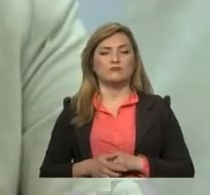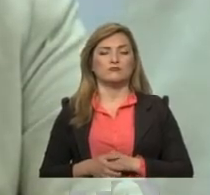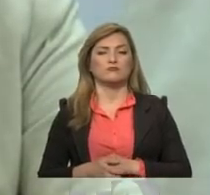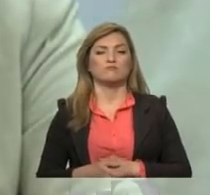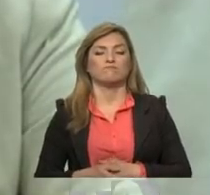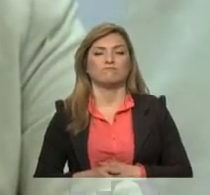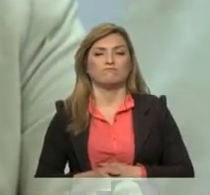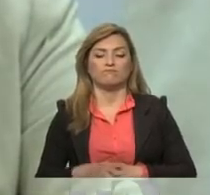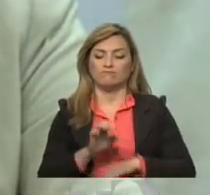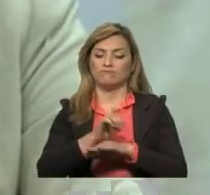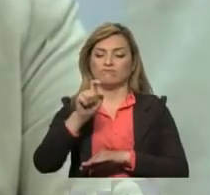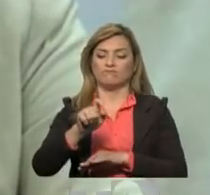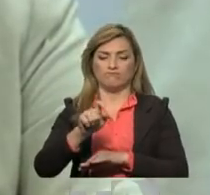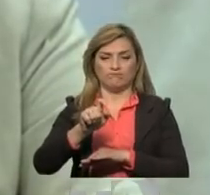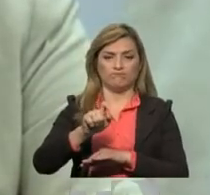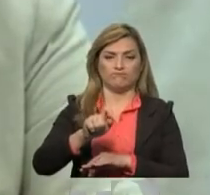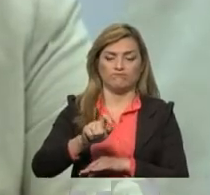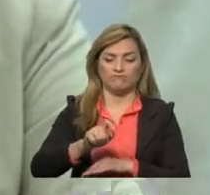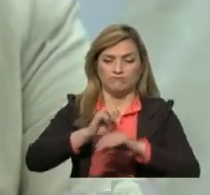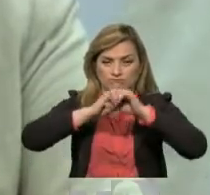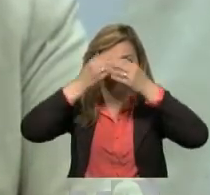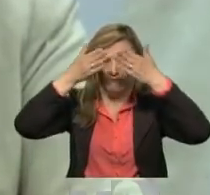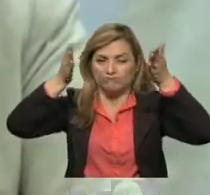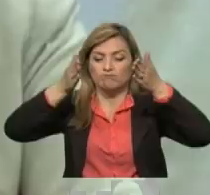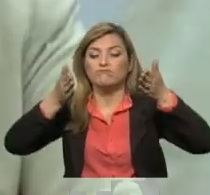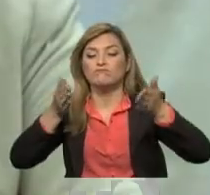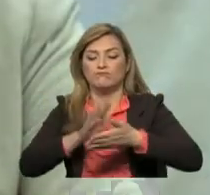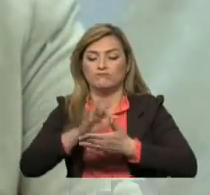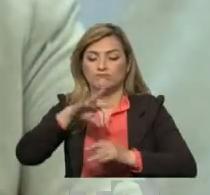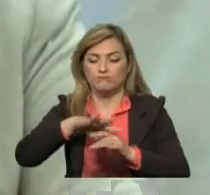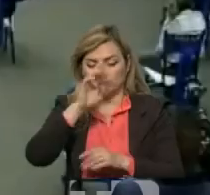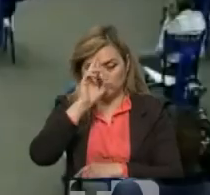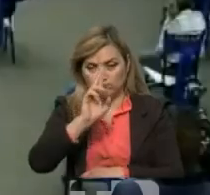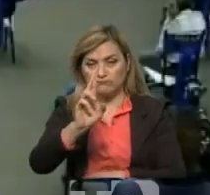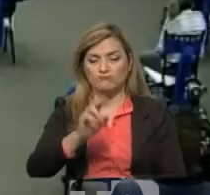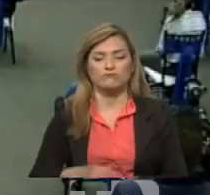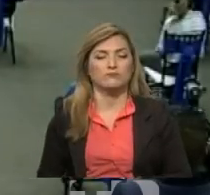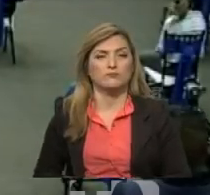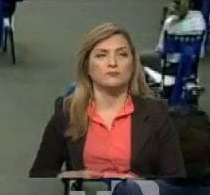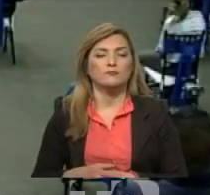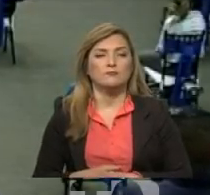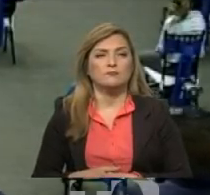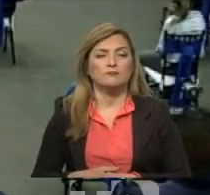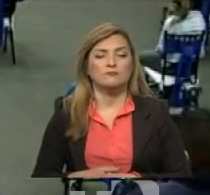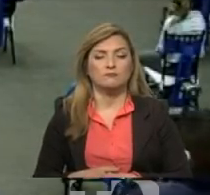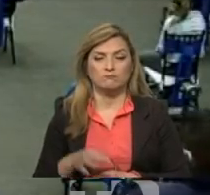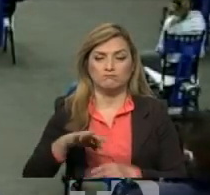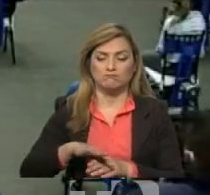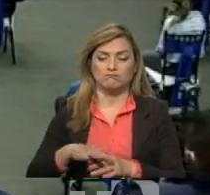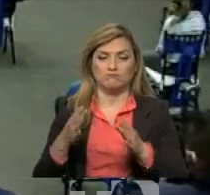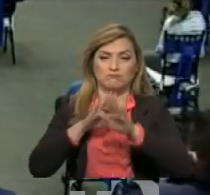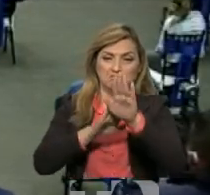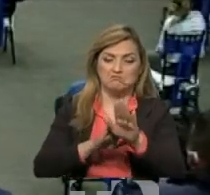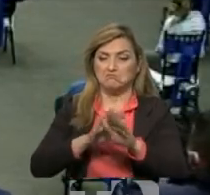país necesita saber y los electores necesitan saber que su voto ha sido respetado. Si no hay votos a favor ni en contra,